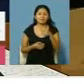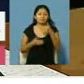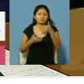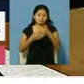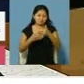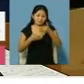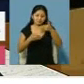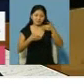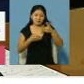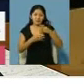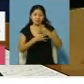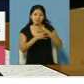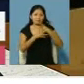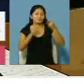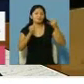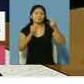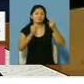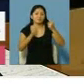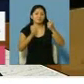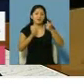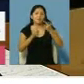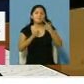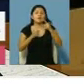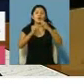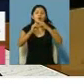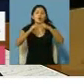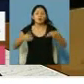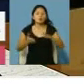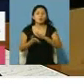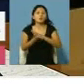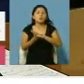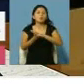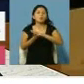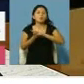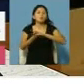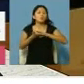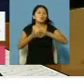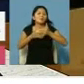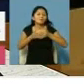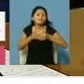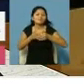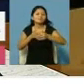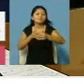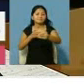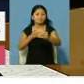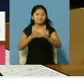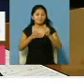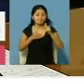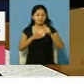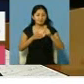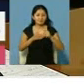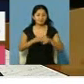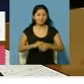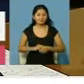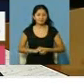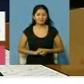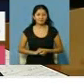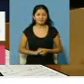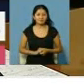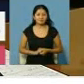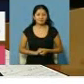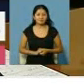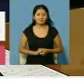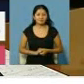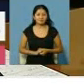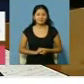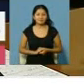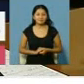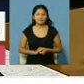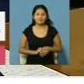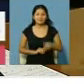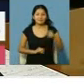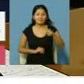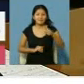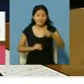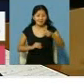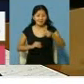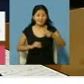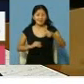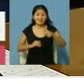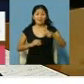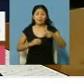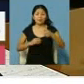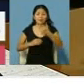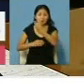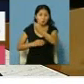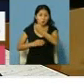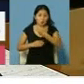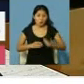etapa, pero comienza otra también. Una etapa en la que este esfuerzo que ha realizado